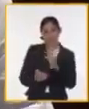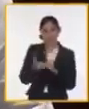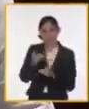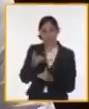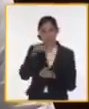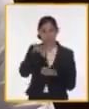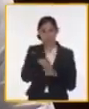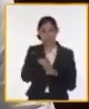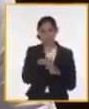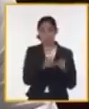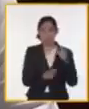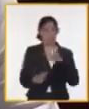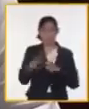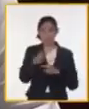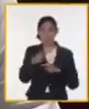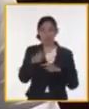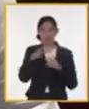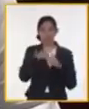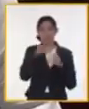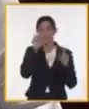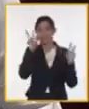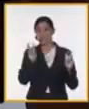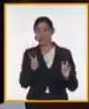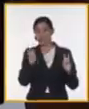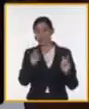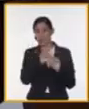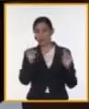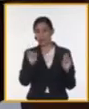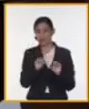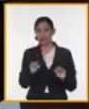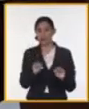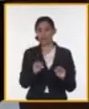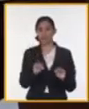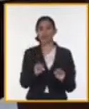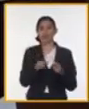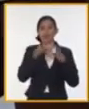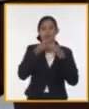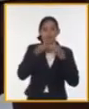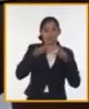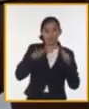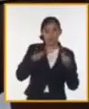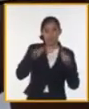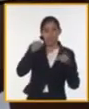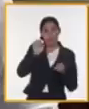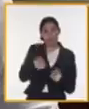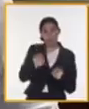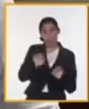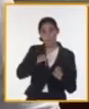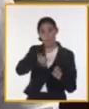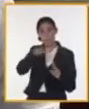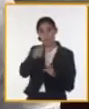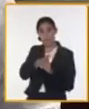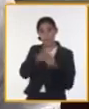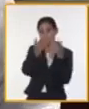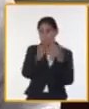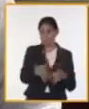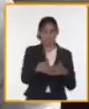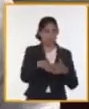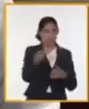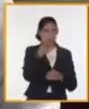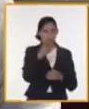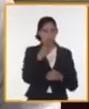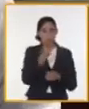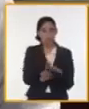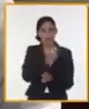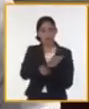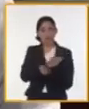el tema de la producción cañera y dentro de él la producción de alimentos. Aquí el compañero Monteagudo exponía un grupo de insuficiencia